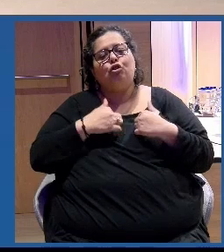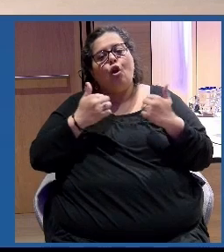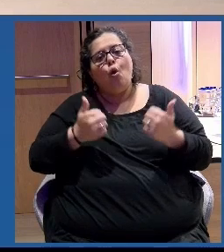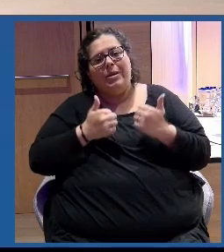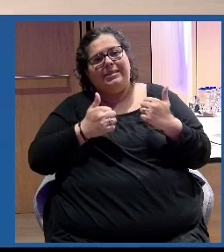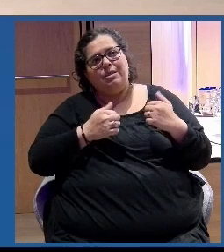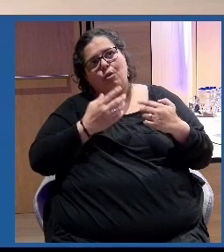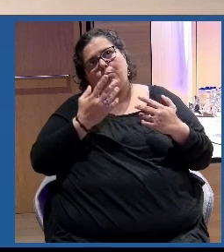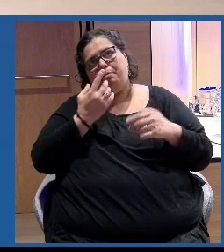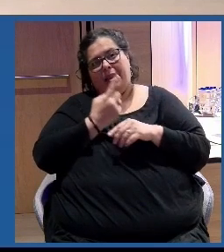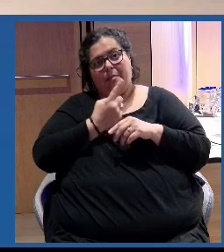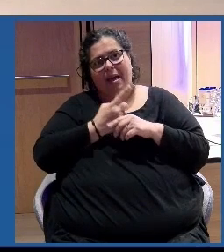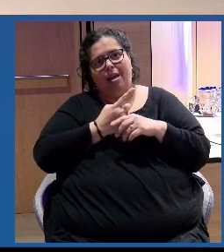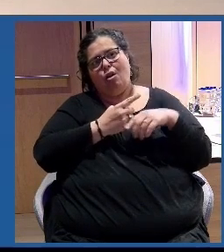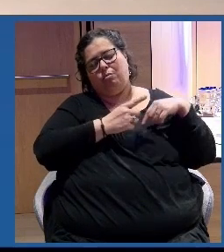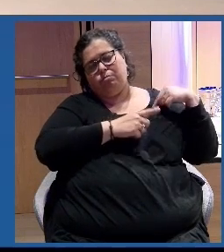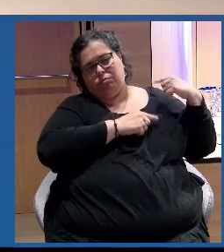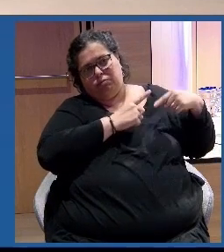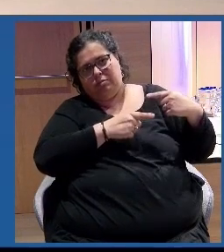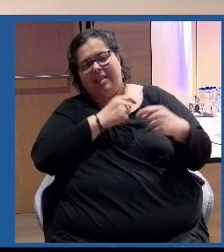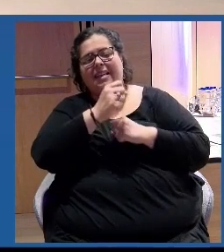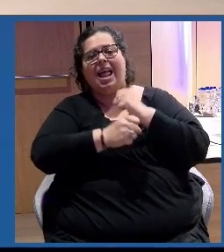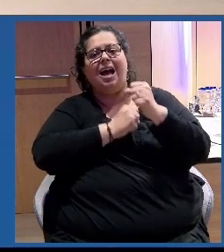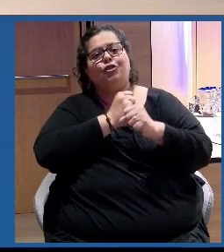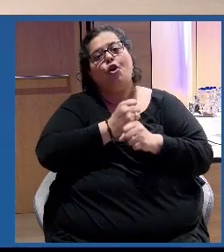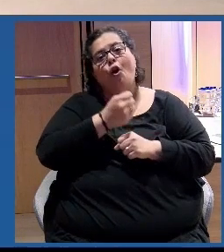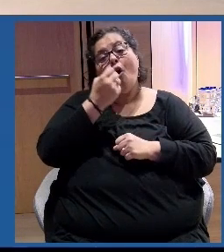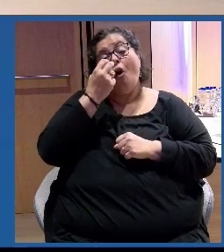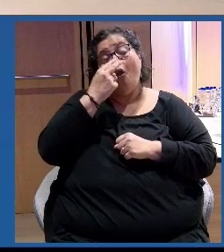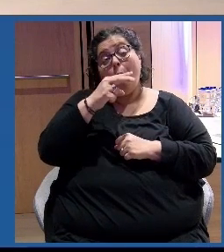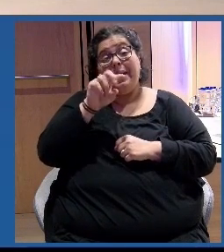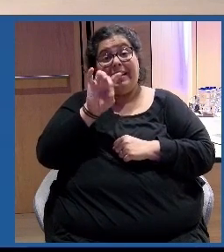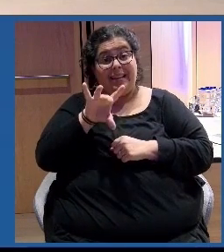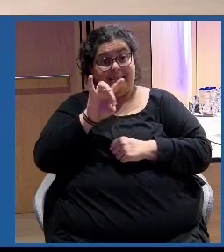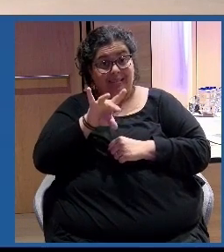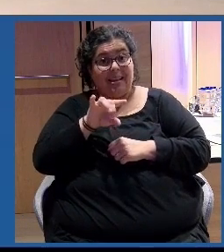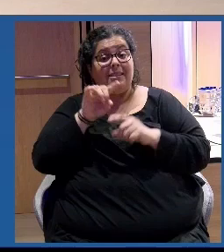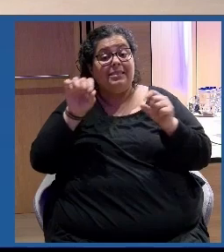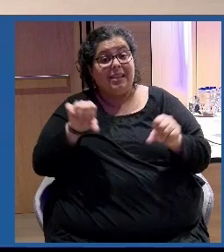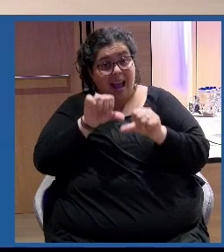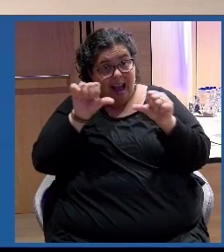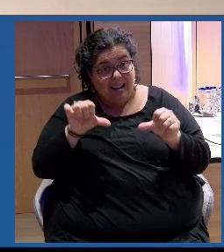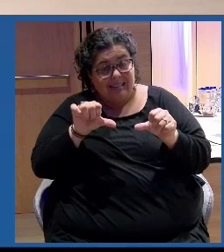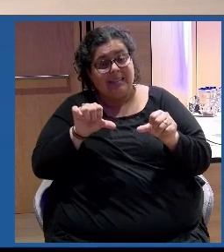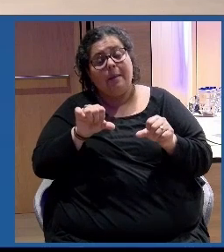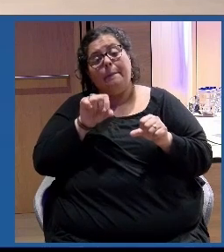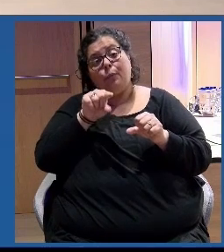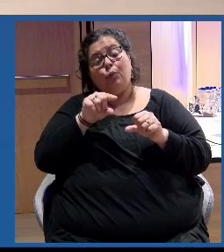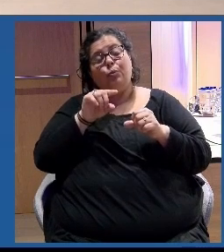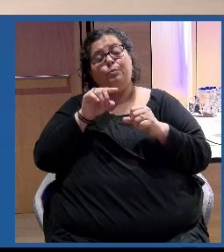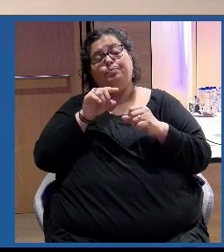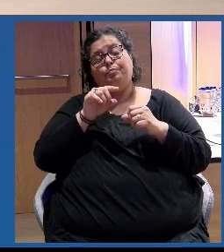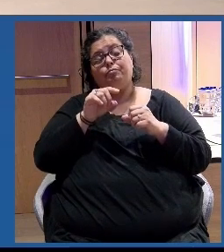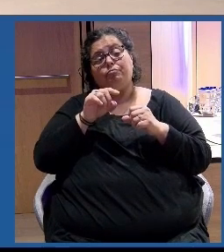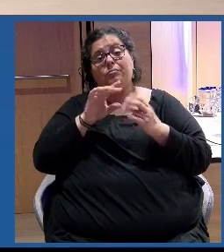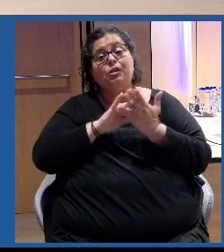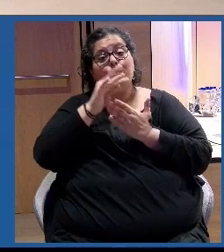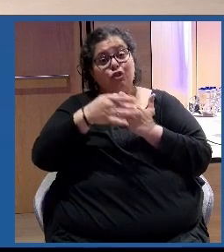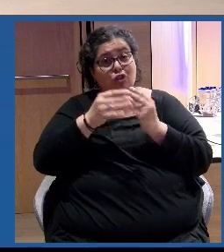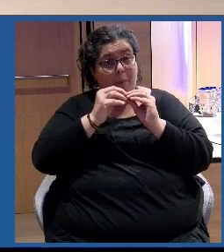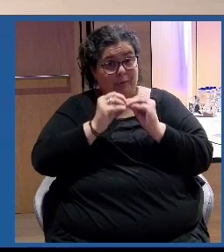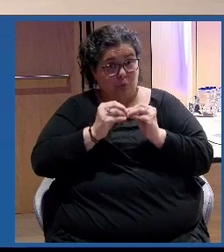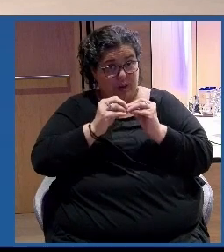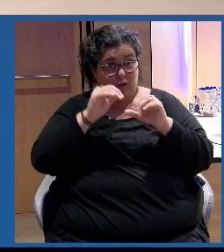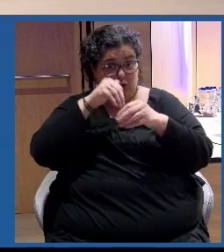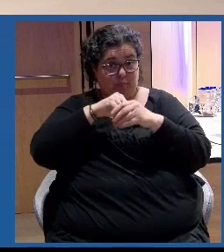recorrido detrás, ¿no? Desde el año 2015, ASIJ realiza, en el marco de la discusión del proyecto de presupuesto que se da en el Congreso